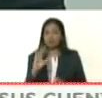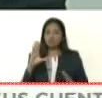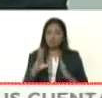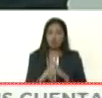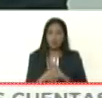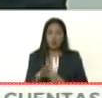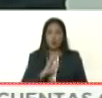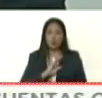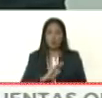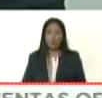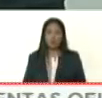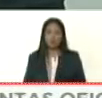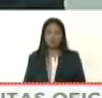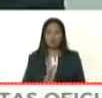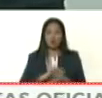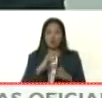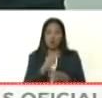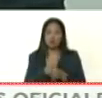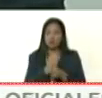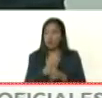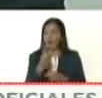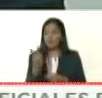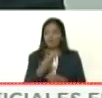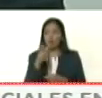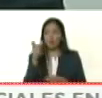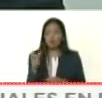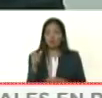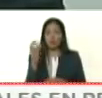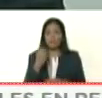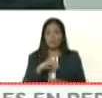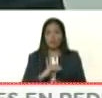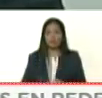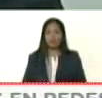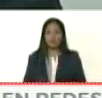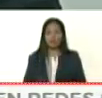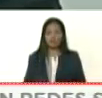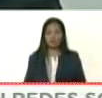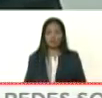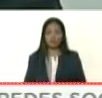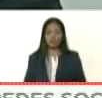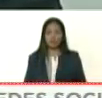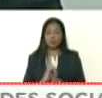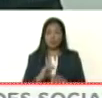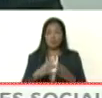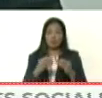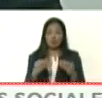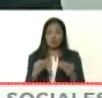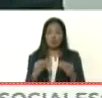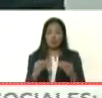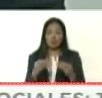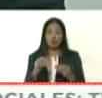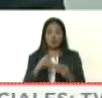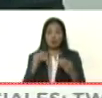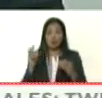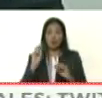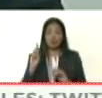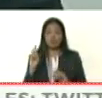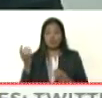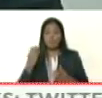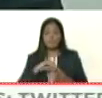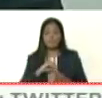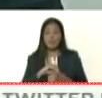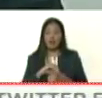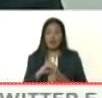esta señora? ¿Cómo es que no han capturado a dos personas que ya están plenamente identificadas con su nombre, apellido,